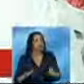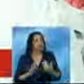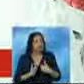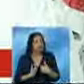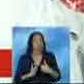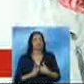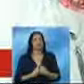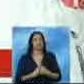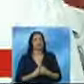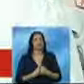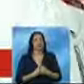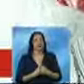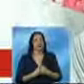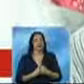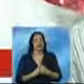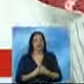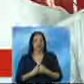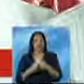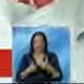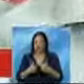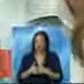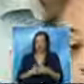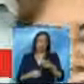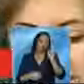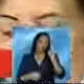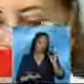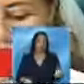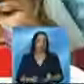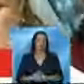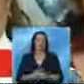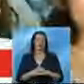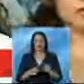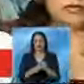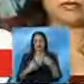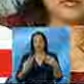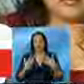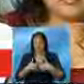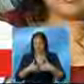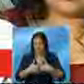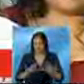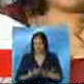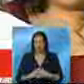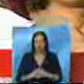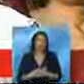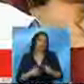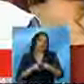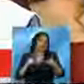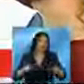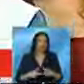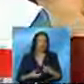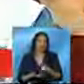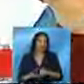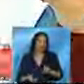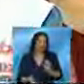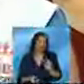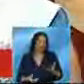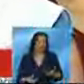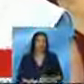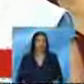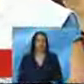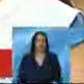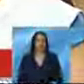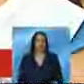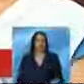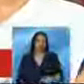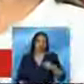buena maquinaria y buenos profesores, ¿no? Y el local, que, en fin, no cuesta tanto.